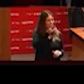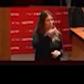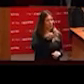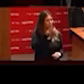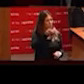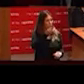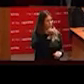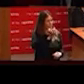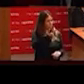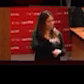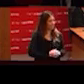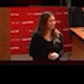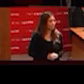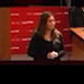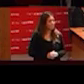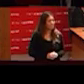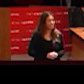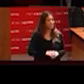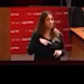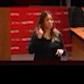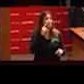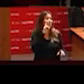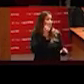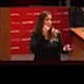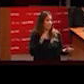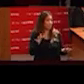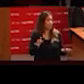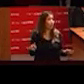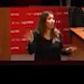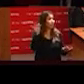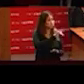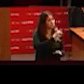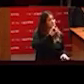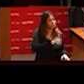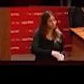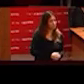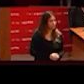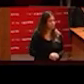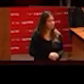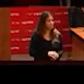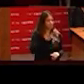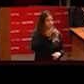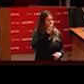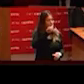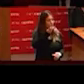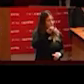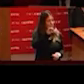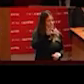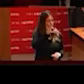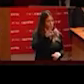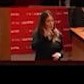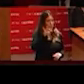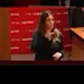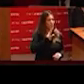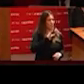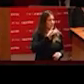señorita Luego si os parece bien hablará Francisco y luego